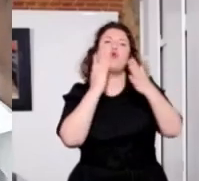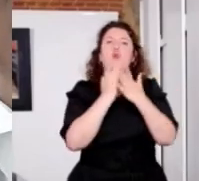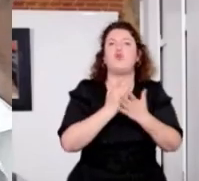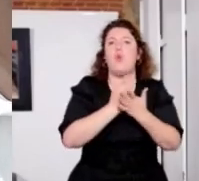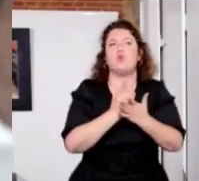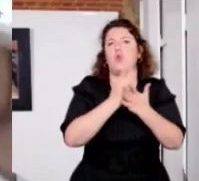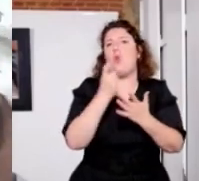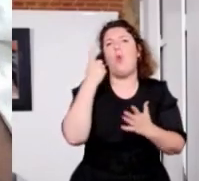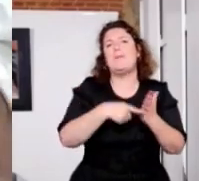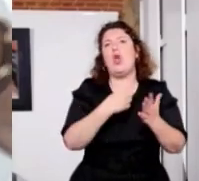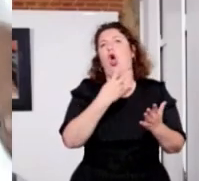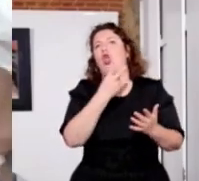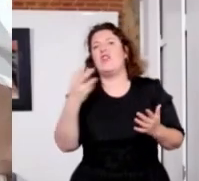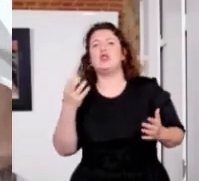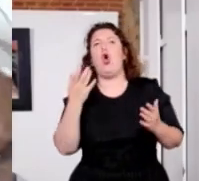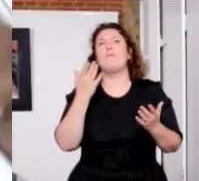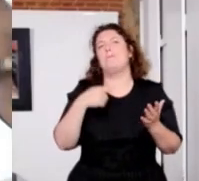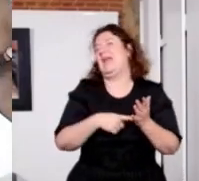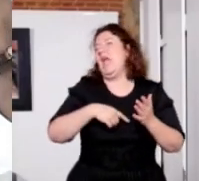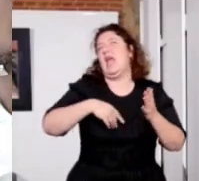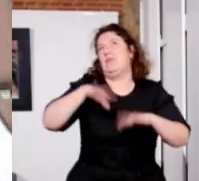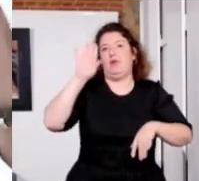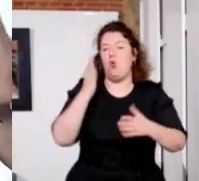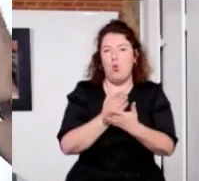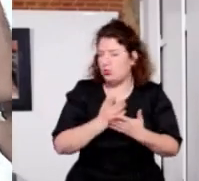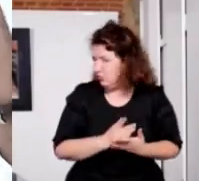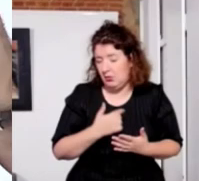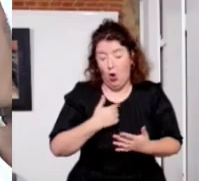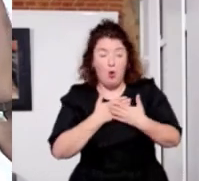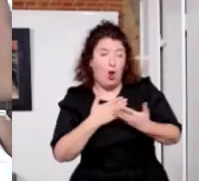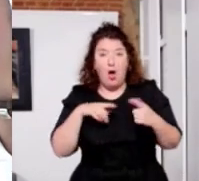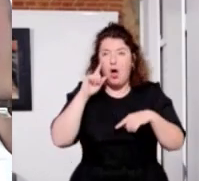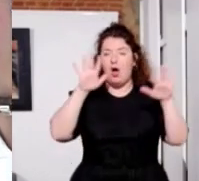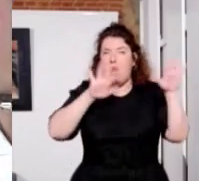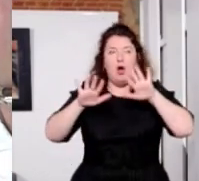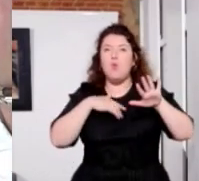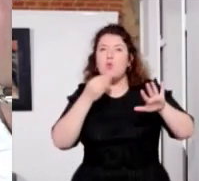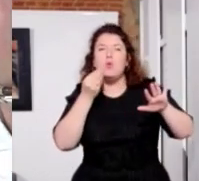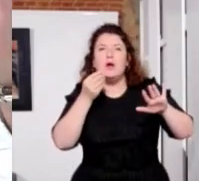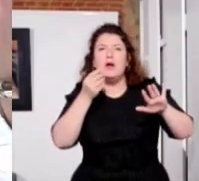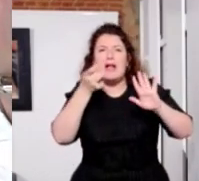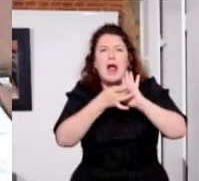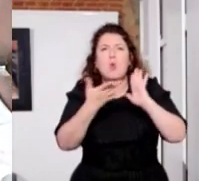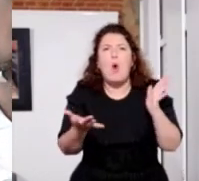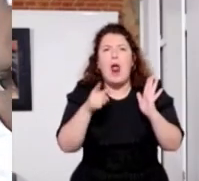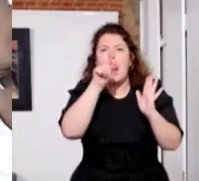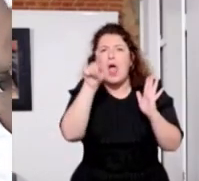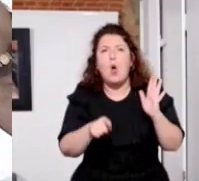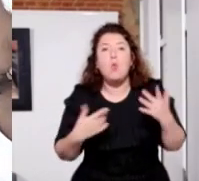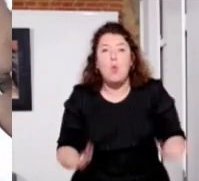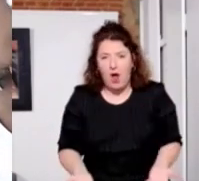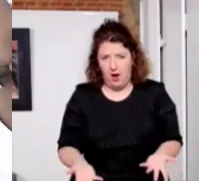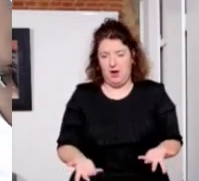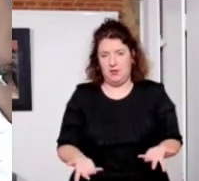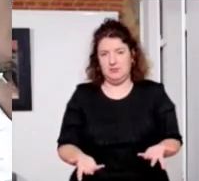pues hay 1.200.000 cursos de no sé qué. Claro, yo, pobre voluntario, entro y digo, ¿y cuál es el bueno y cuál es el que me toca a mí? Bueno, pues yo creo que